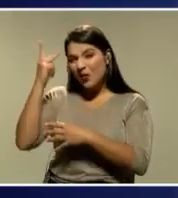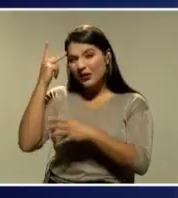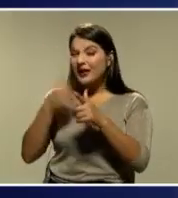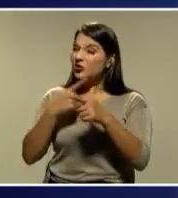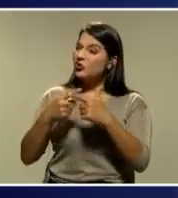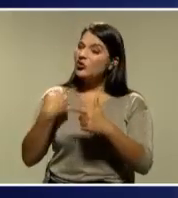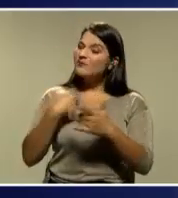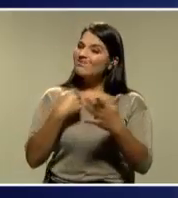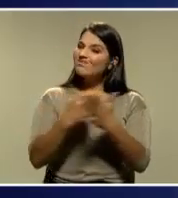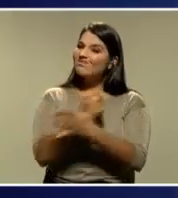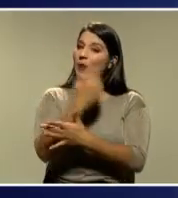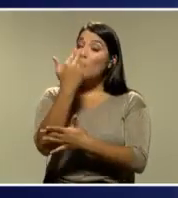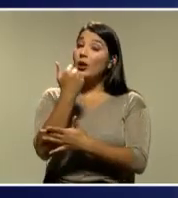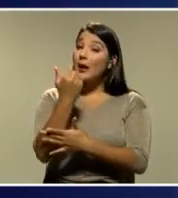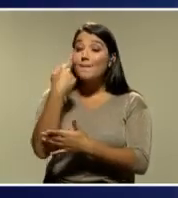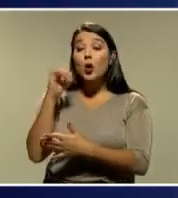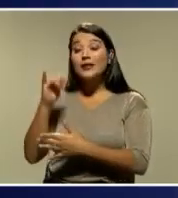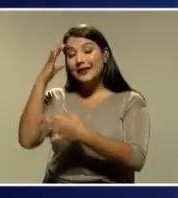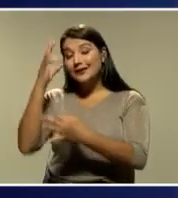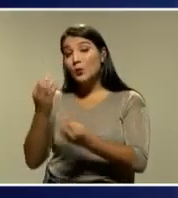todas esas decisiones. Absolutamente. Sí, sí.